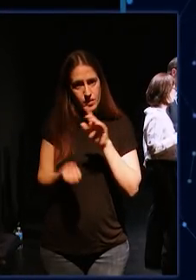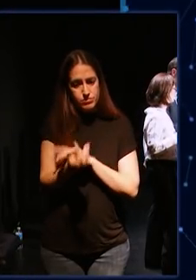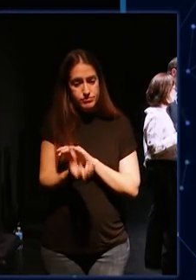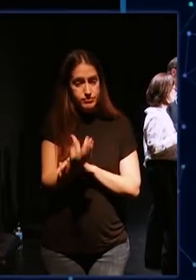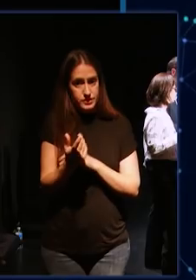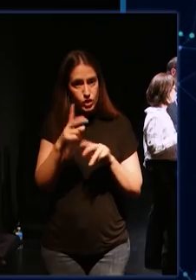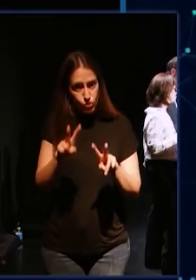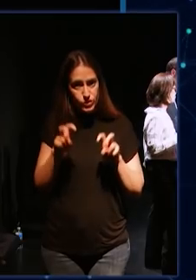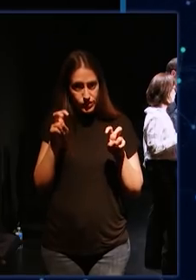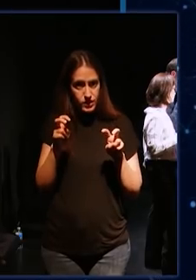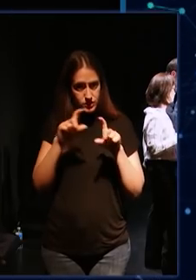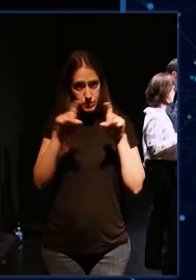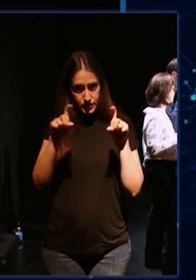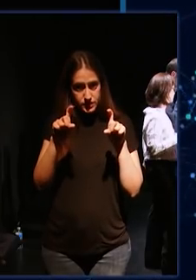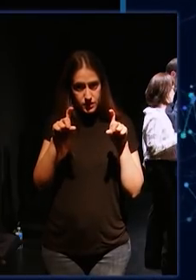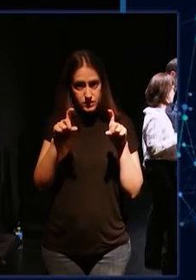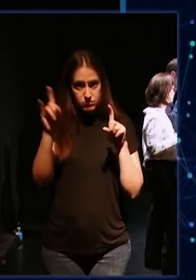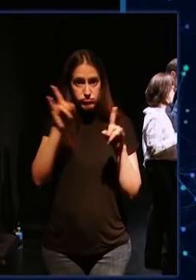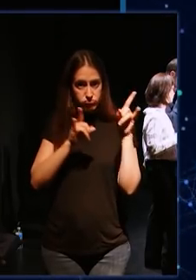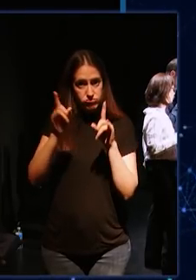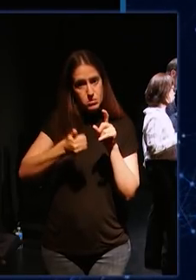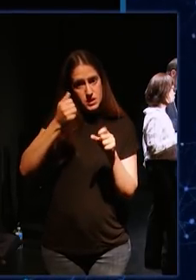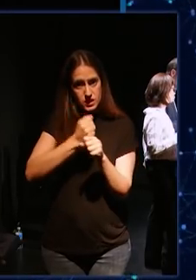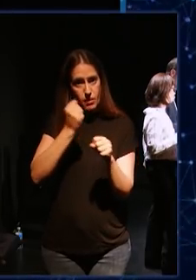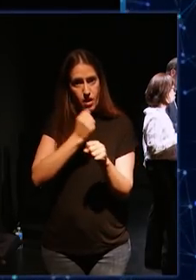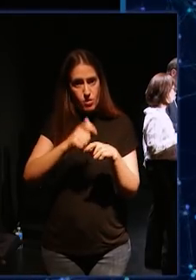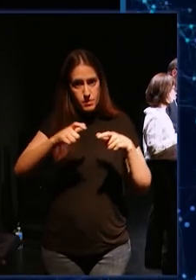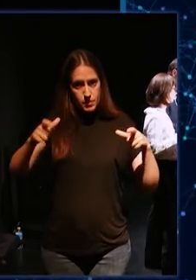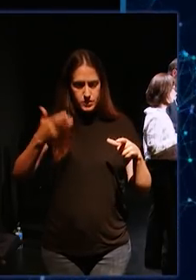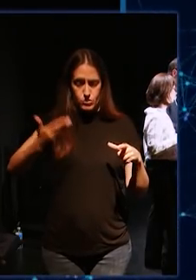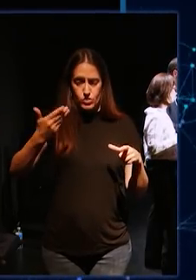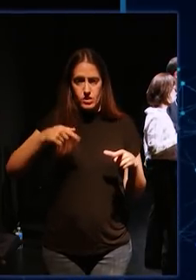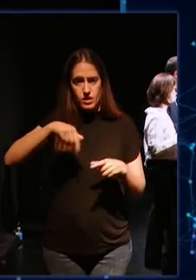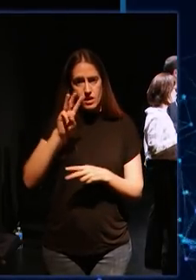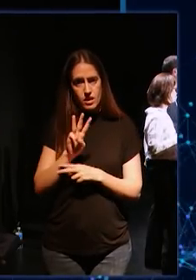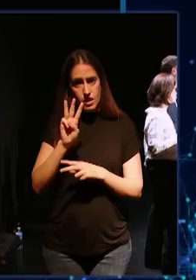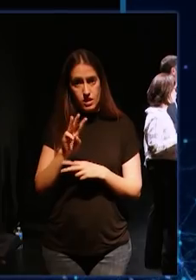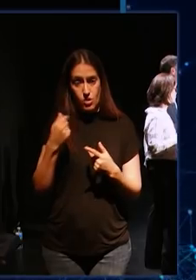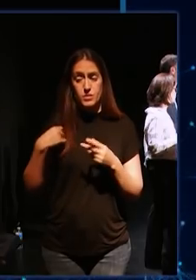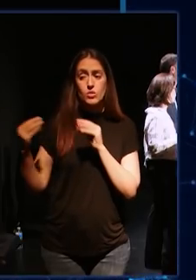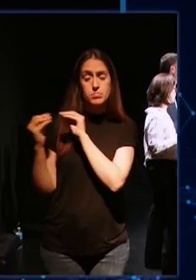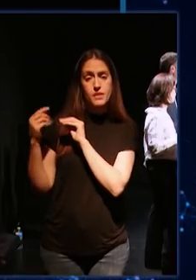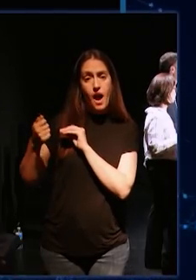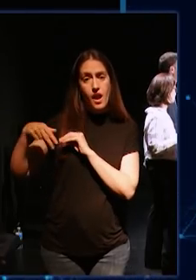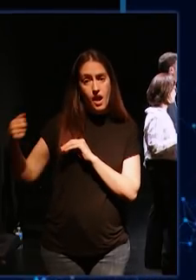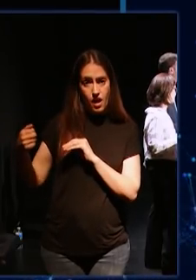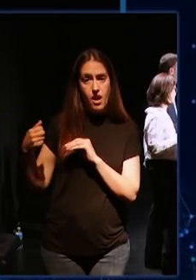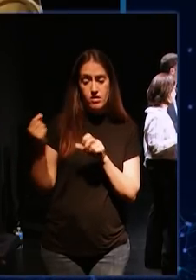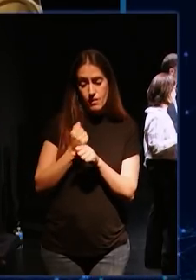nuevas empresas que seguramente traerán nuevos puestos de trabajo en Cardedeu, que es muy importante también el hecho de, como decía Ana, de poder trabajar en